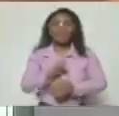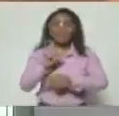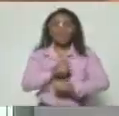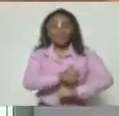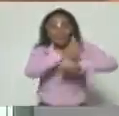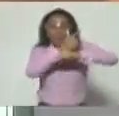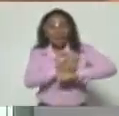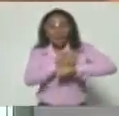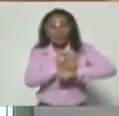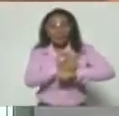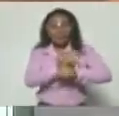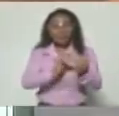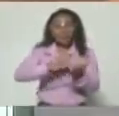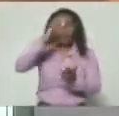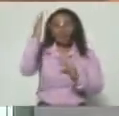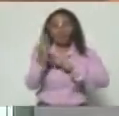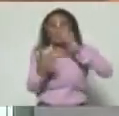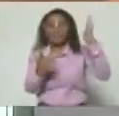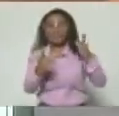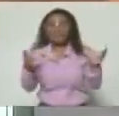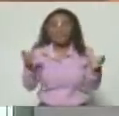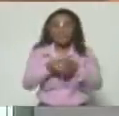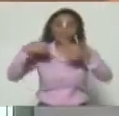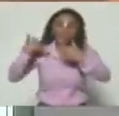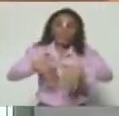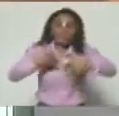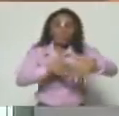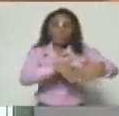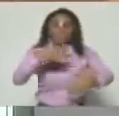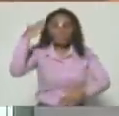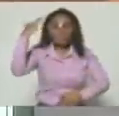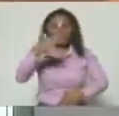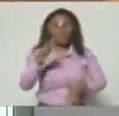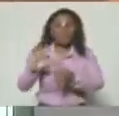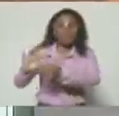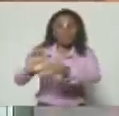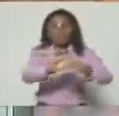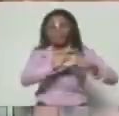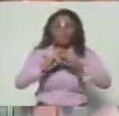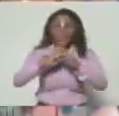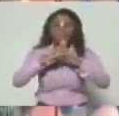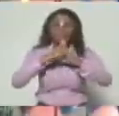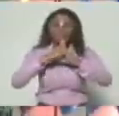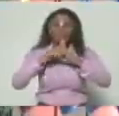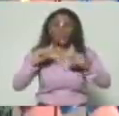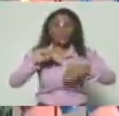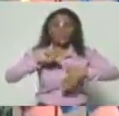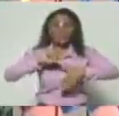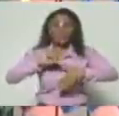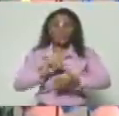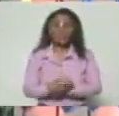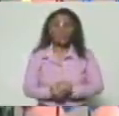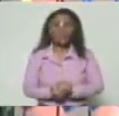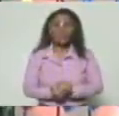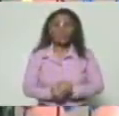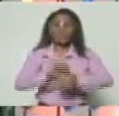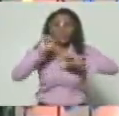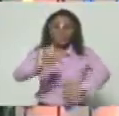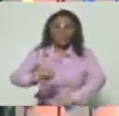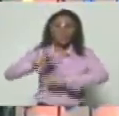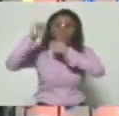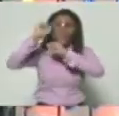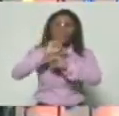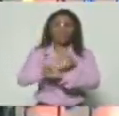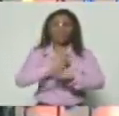armas redentoras del Ejército Libertador Unido en toda Sudamérica, con la victoria final allá